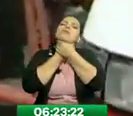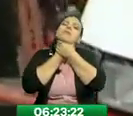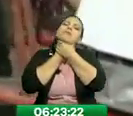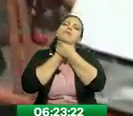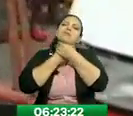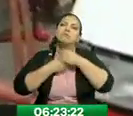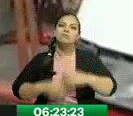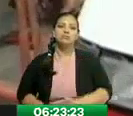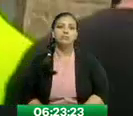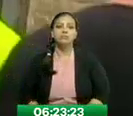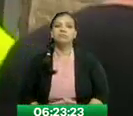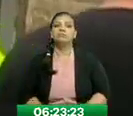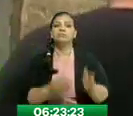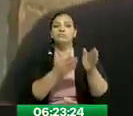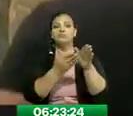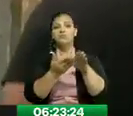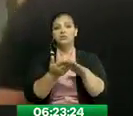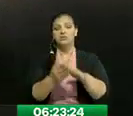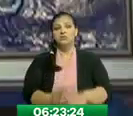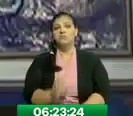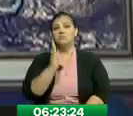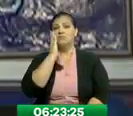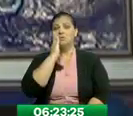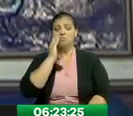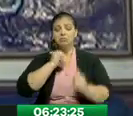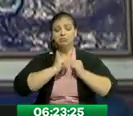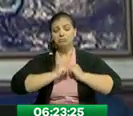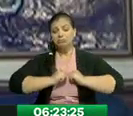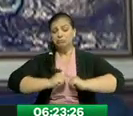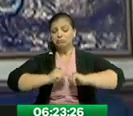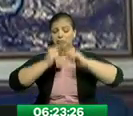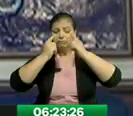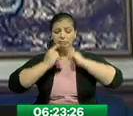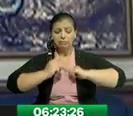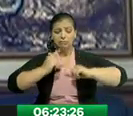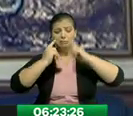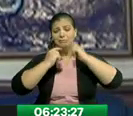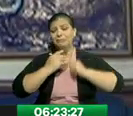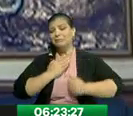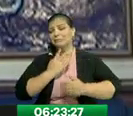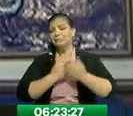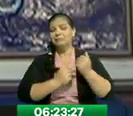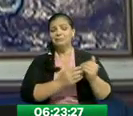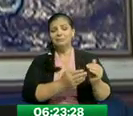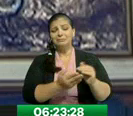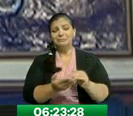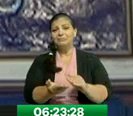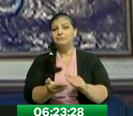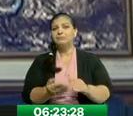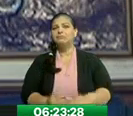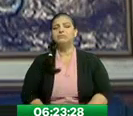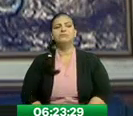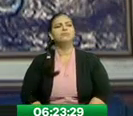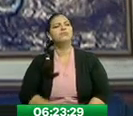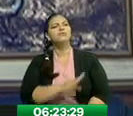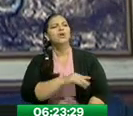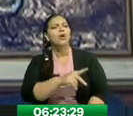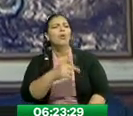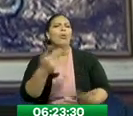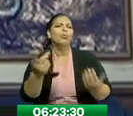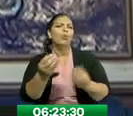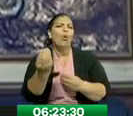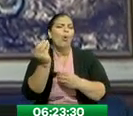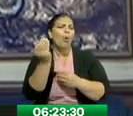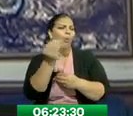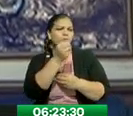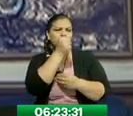hijo, pero Dios hizo justicia. ¿Qué aconsejaría de pronto a otras madres de familia que también tienen el mismo